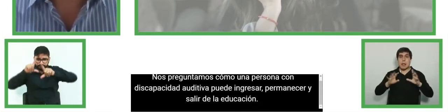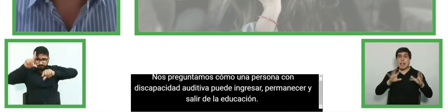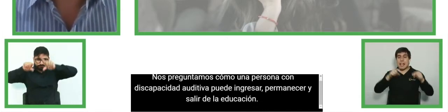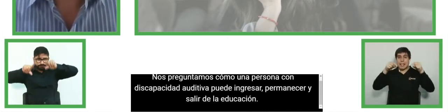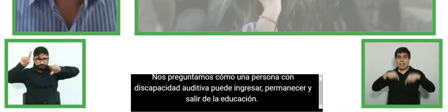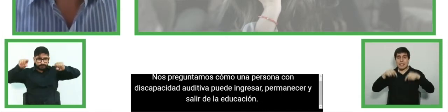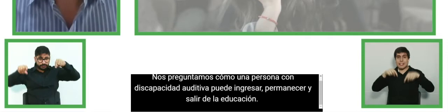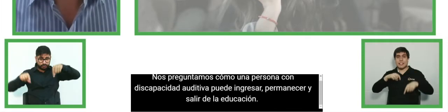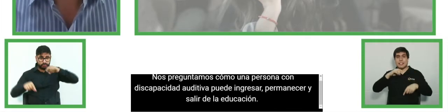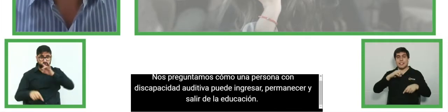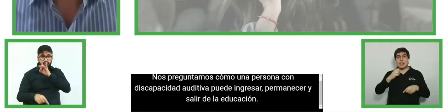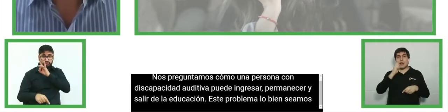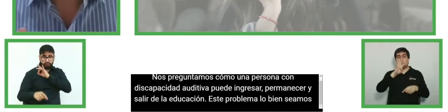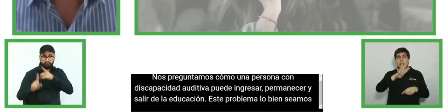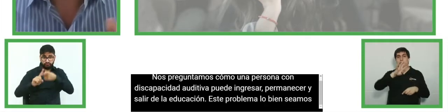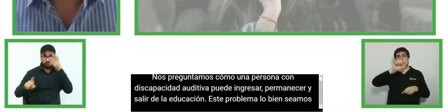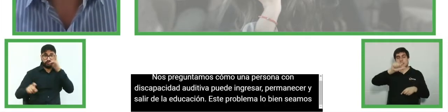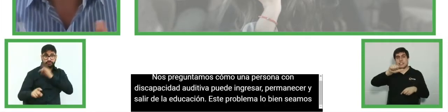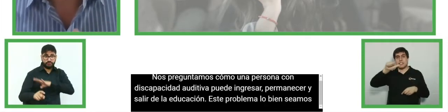en el mundo,